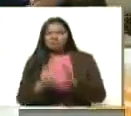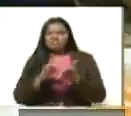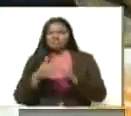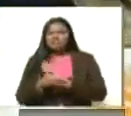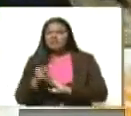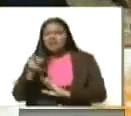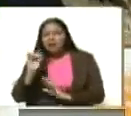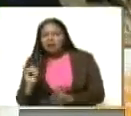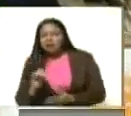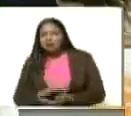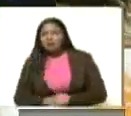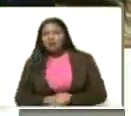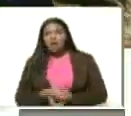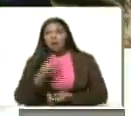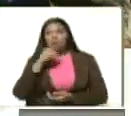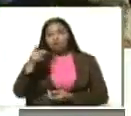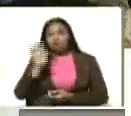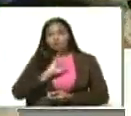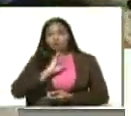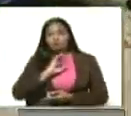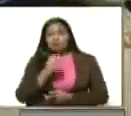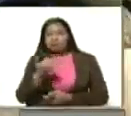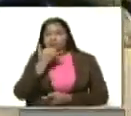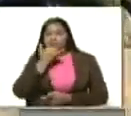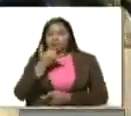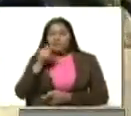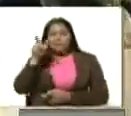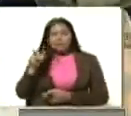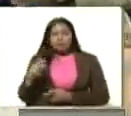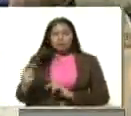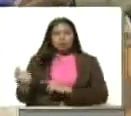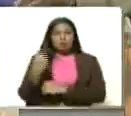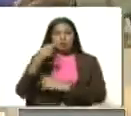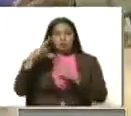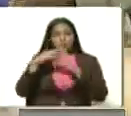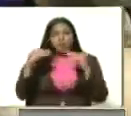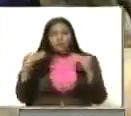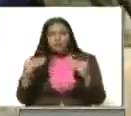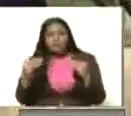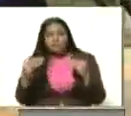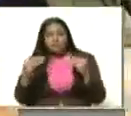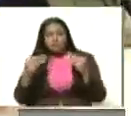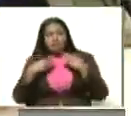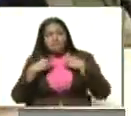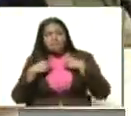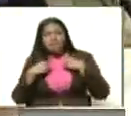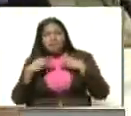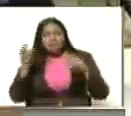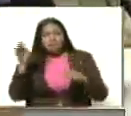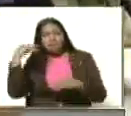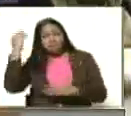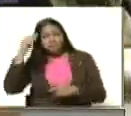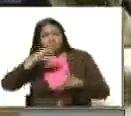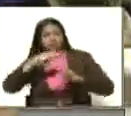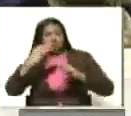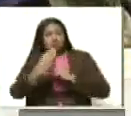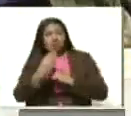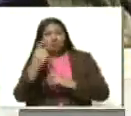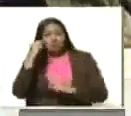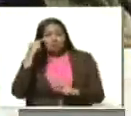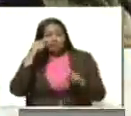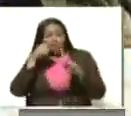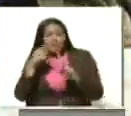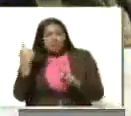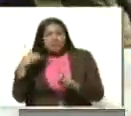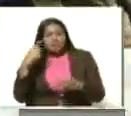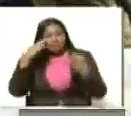significa? Que si tú has estado engañada o engañado durante toda una vida, creyendo culturalmente una cosa que